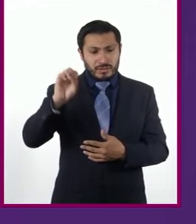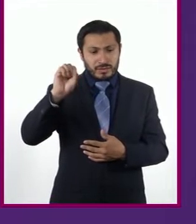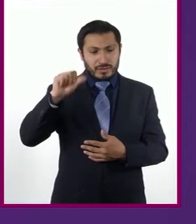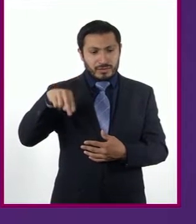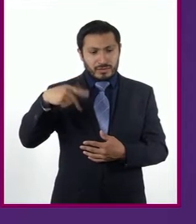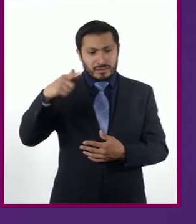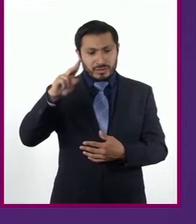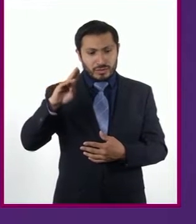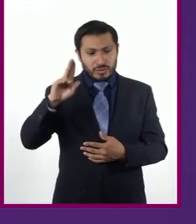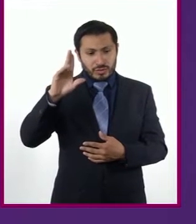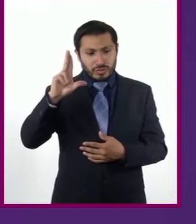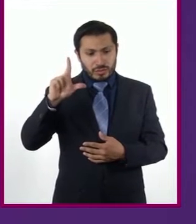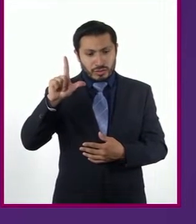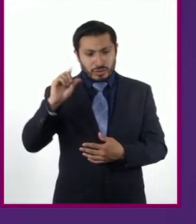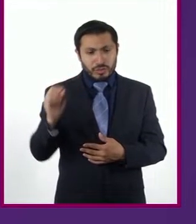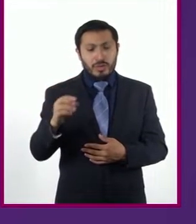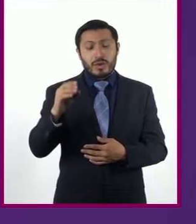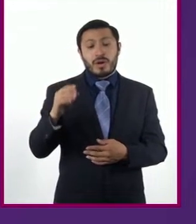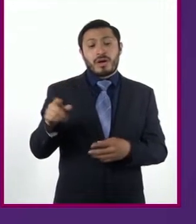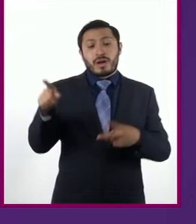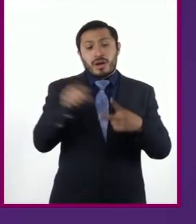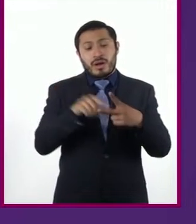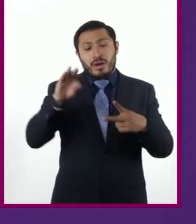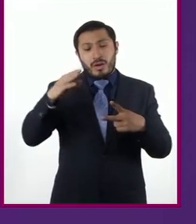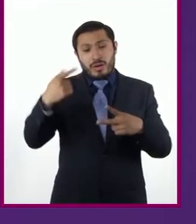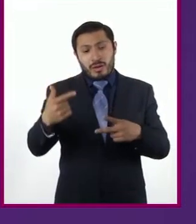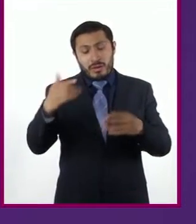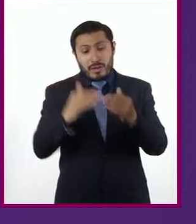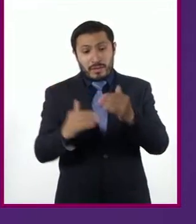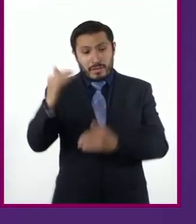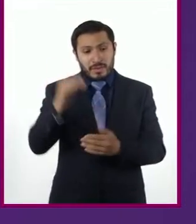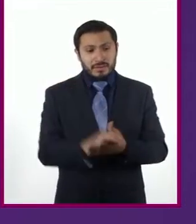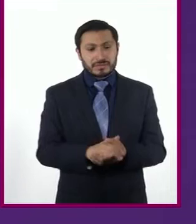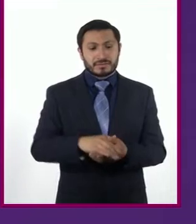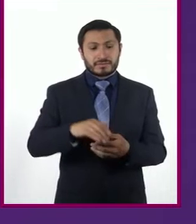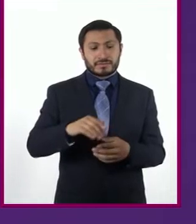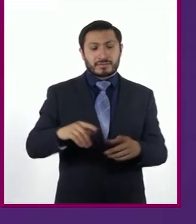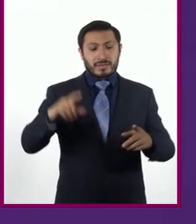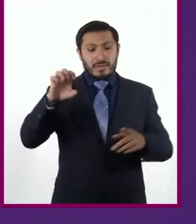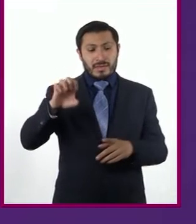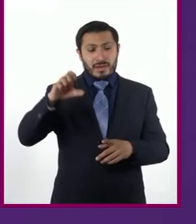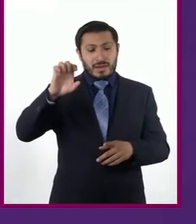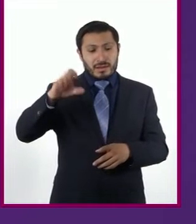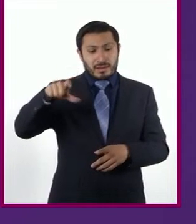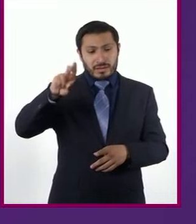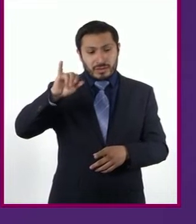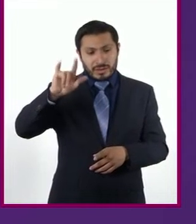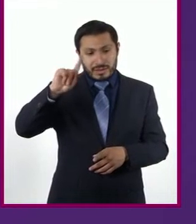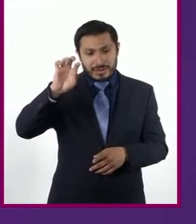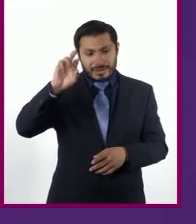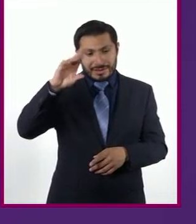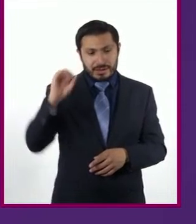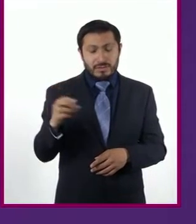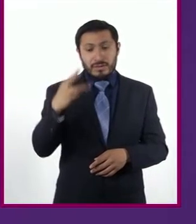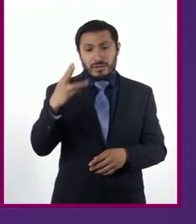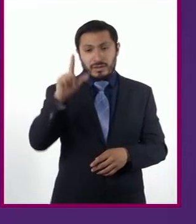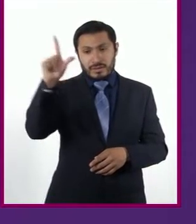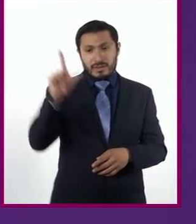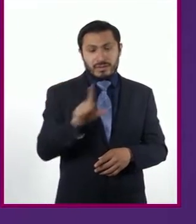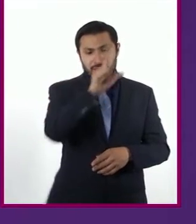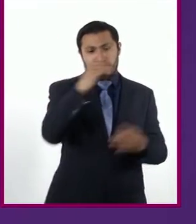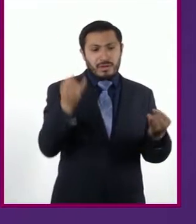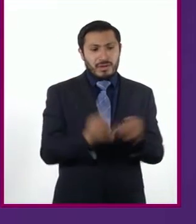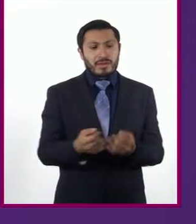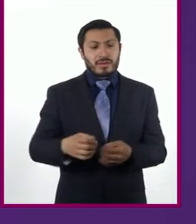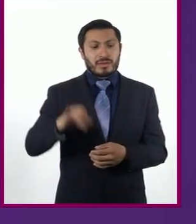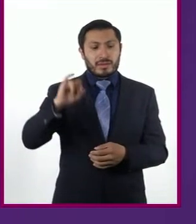Y su clasificación por sus lados. Equilátero con tres ángulos y lados iguales. Isósceles con dos